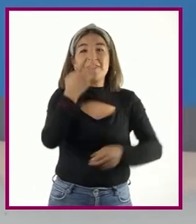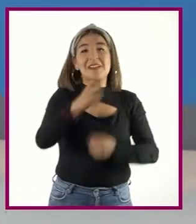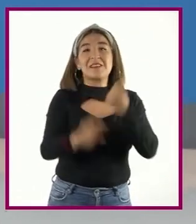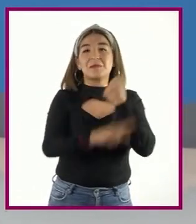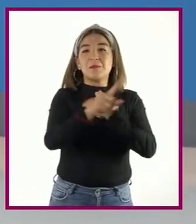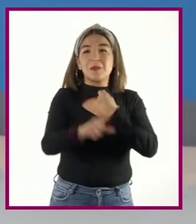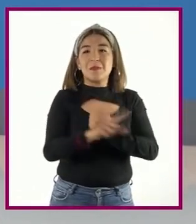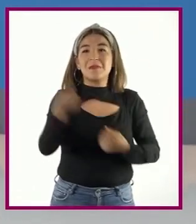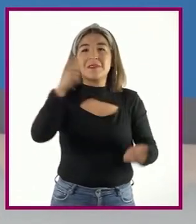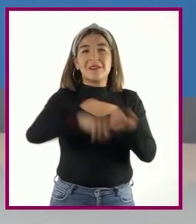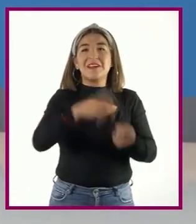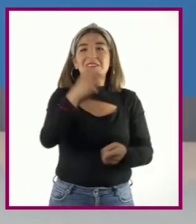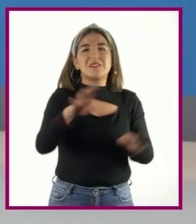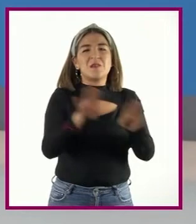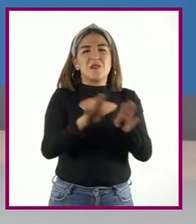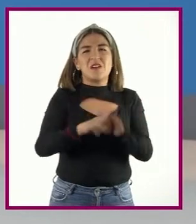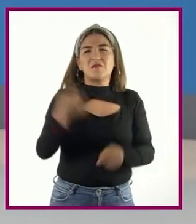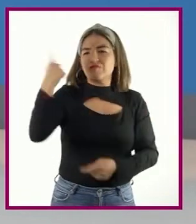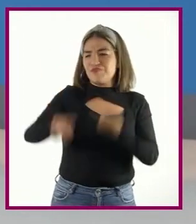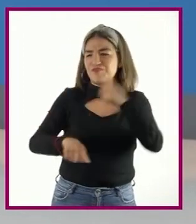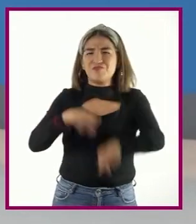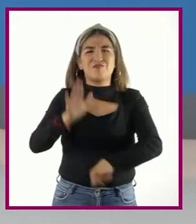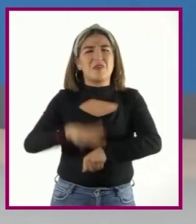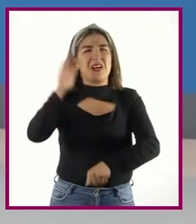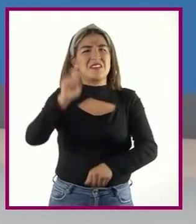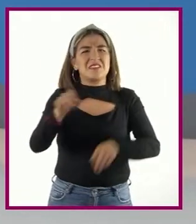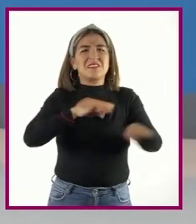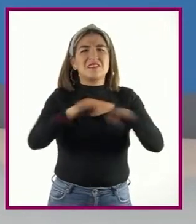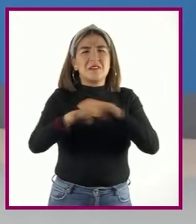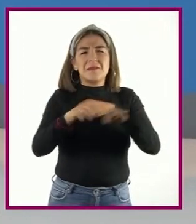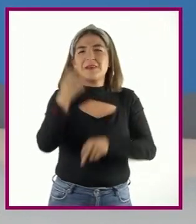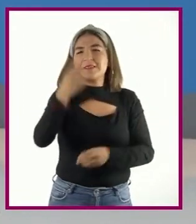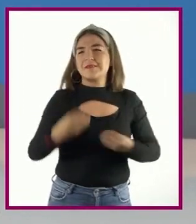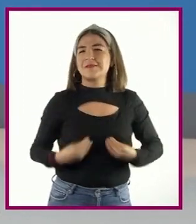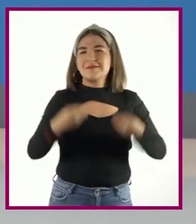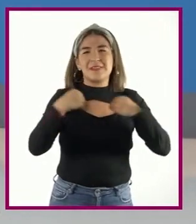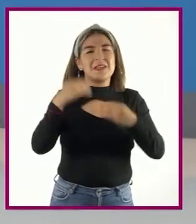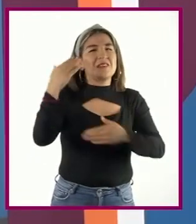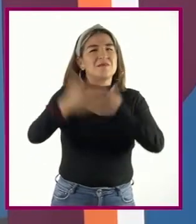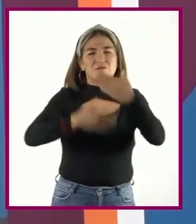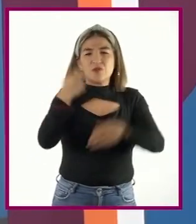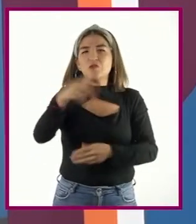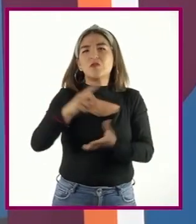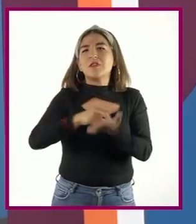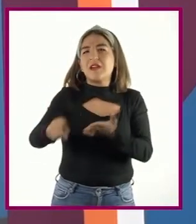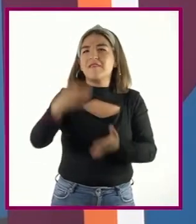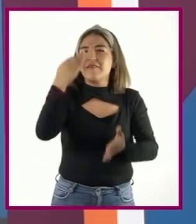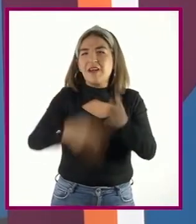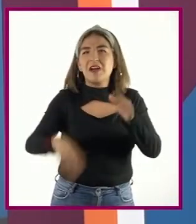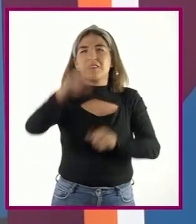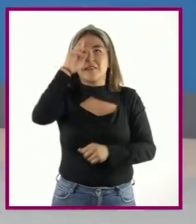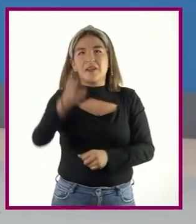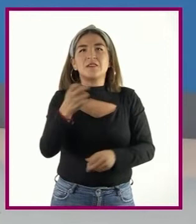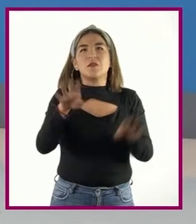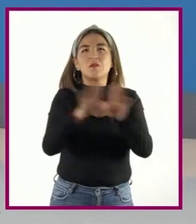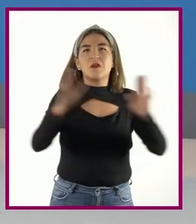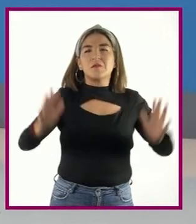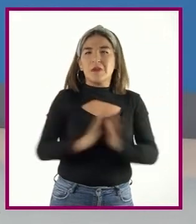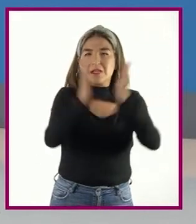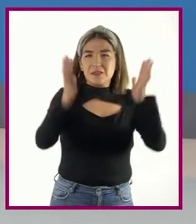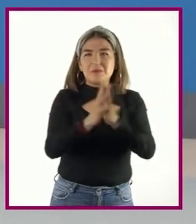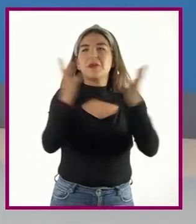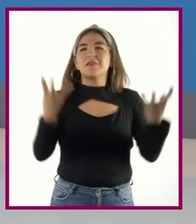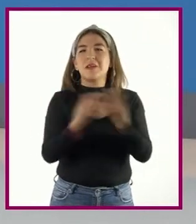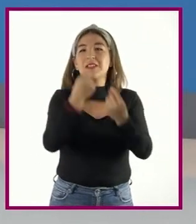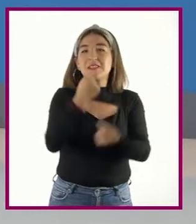es cuando se explota y se abusa, evitando que se vivan el resto de los derechos. Desde el proceso de participación